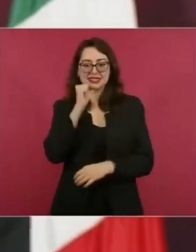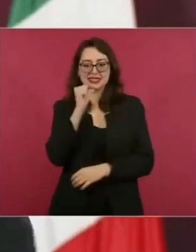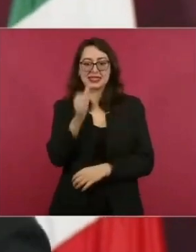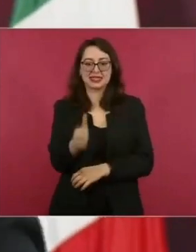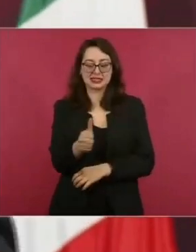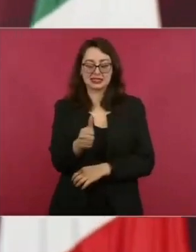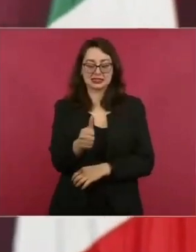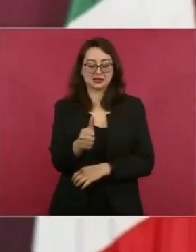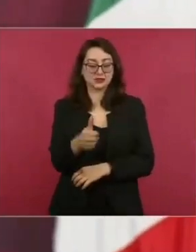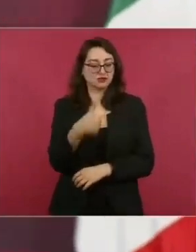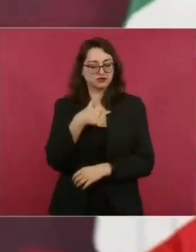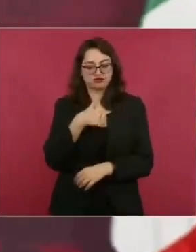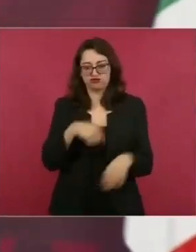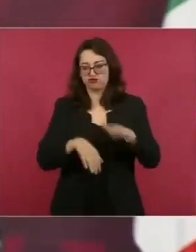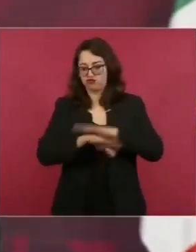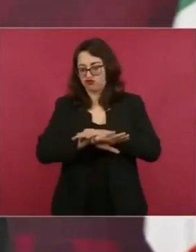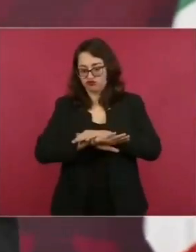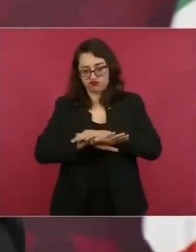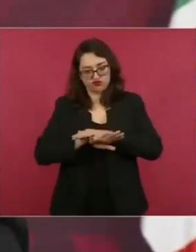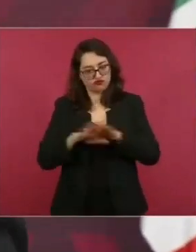No voy a tener